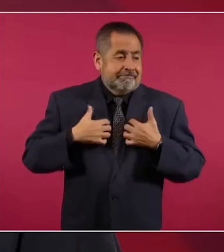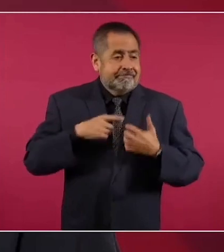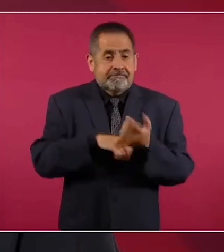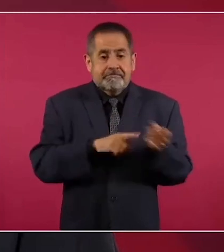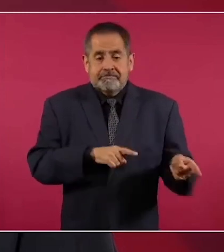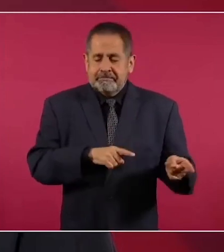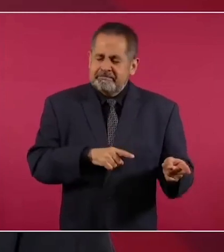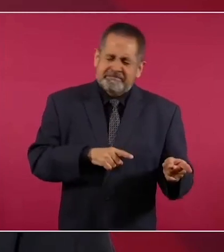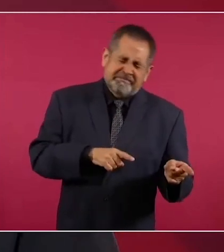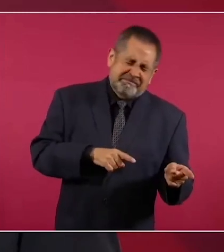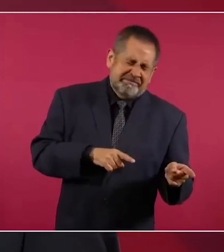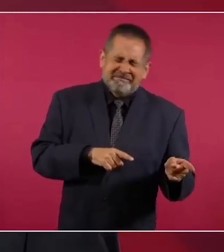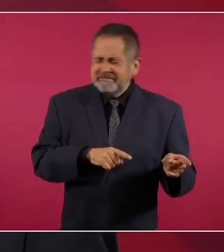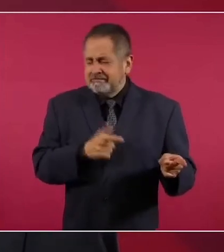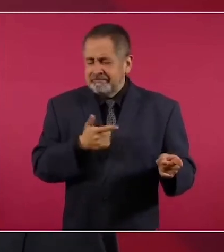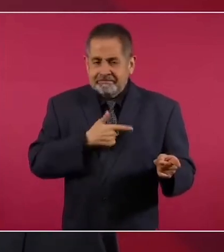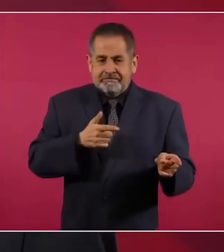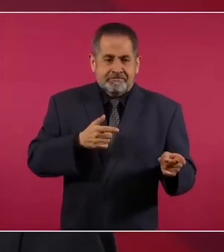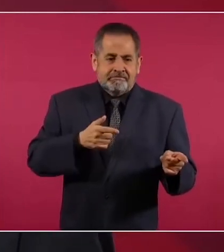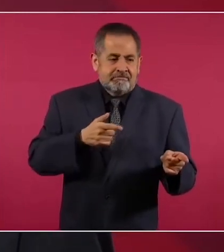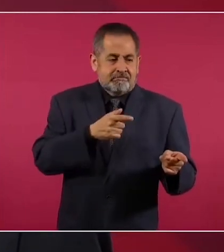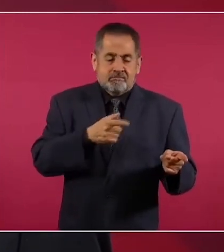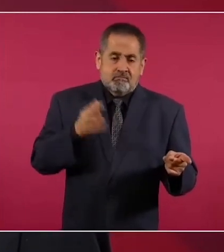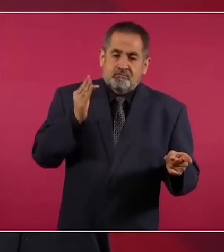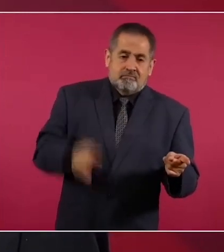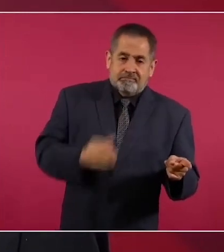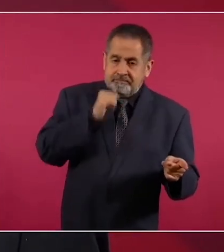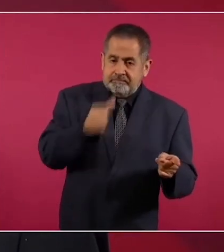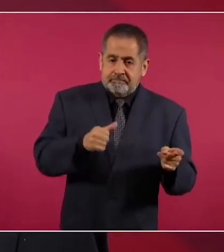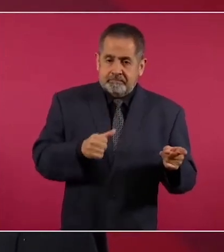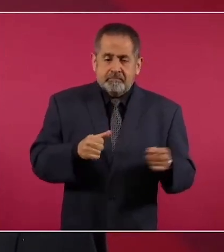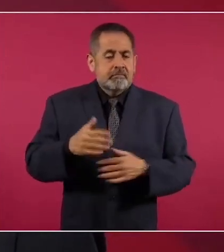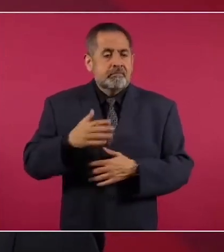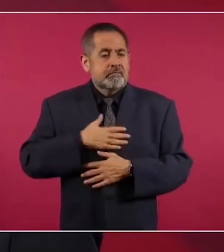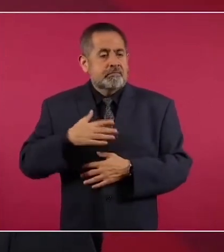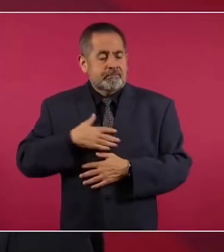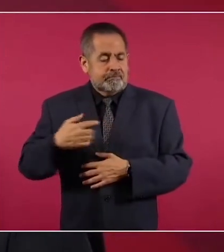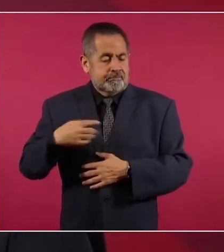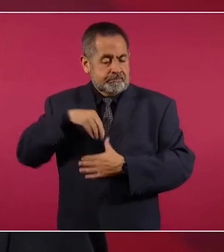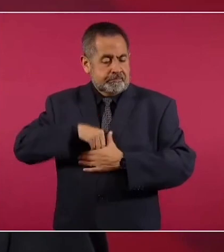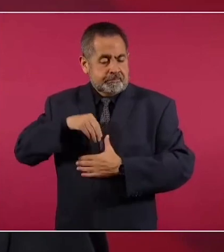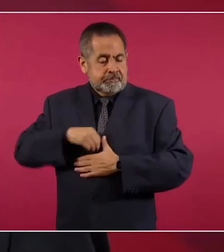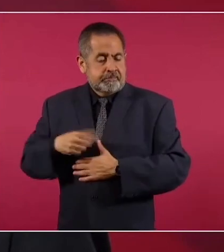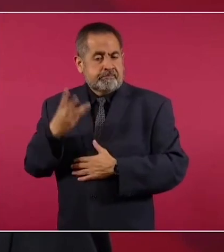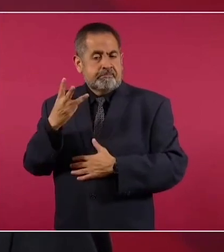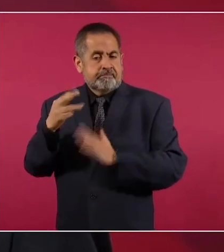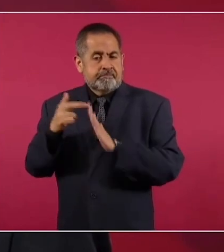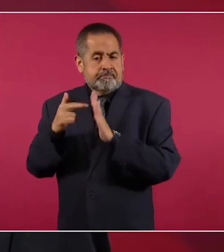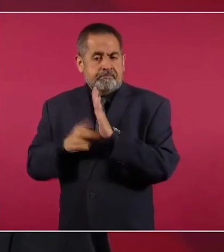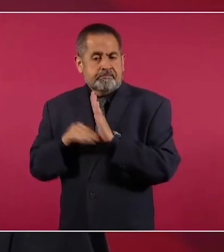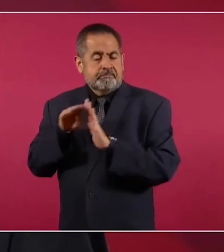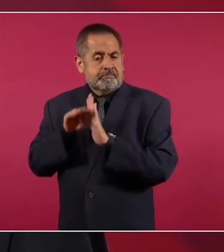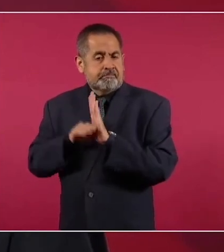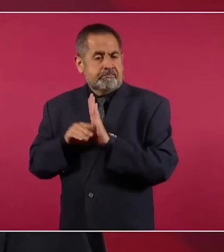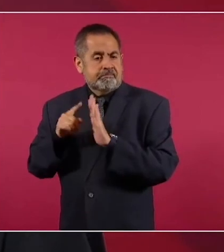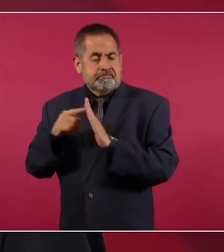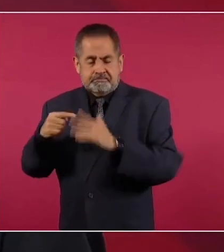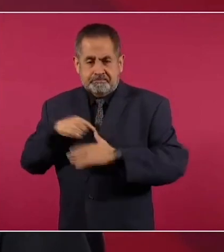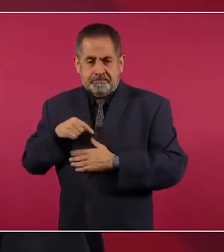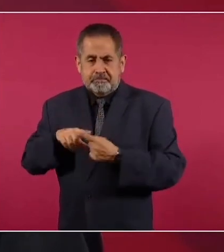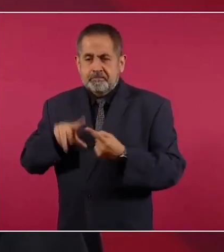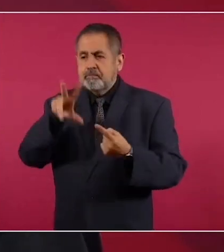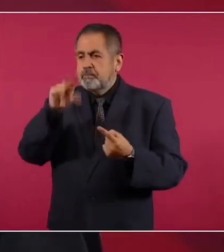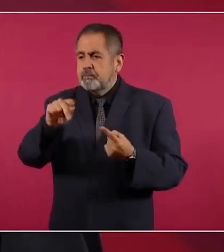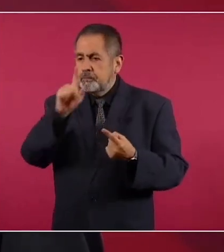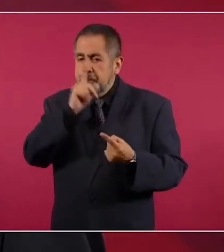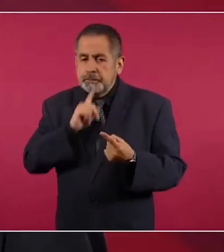cueste trabajo aceptarlo, tenemos tres principios que nos guían: no